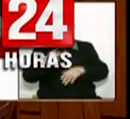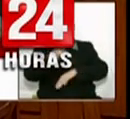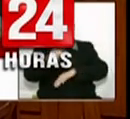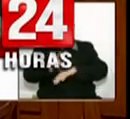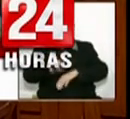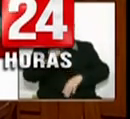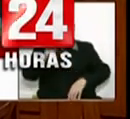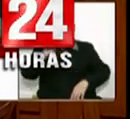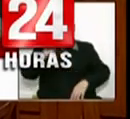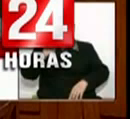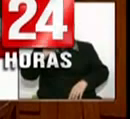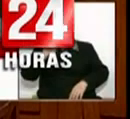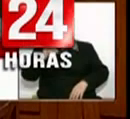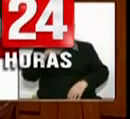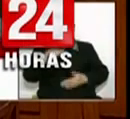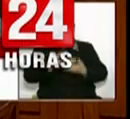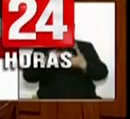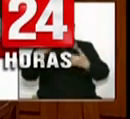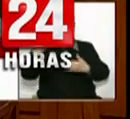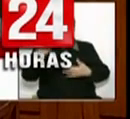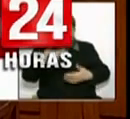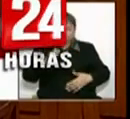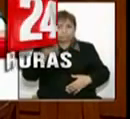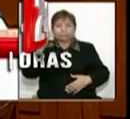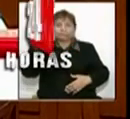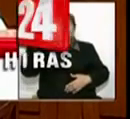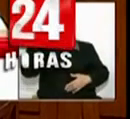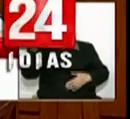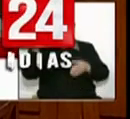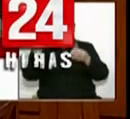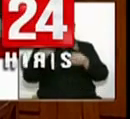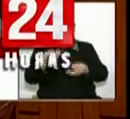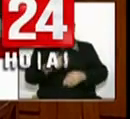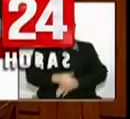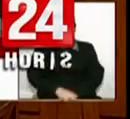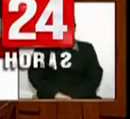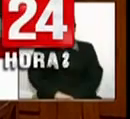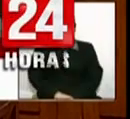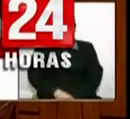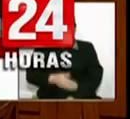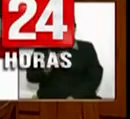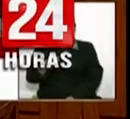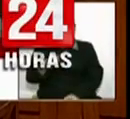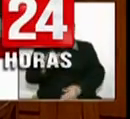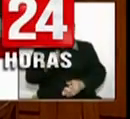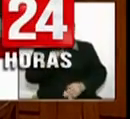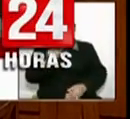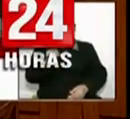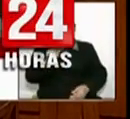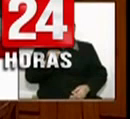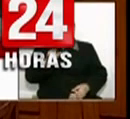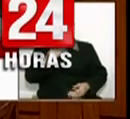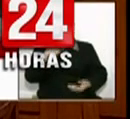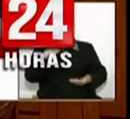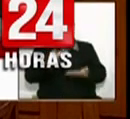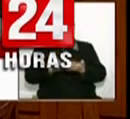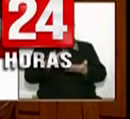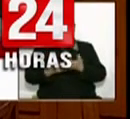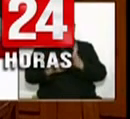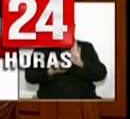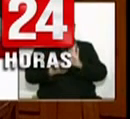las respuestas del ministro Benavides o se presenta una moción de censura contra el titular de la cartera